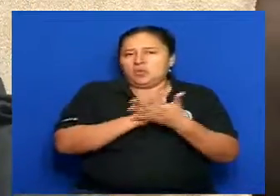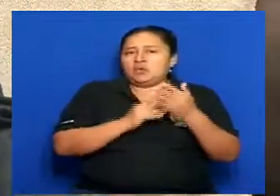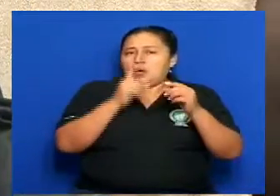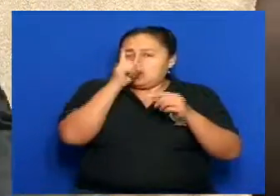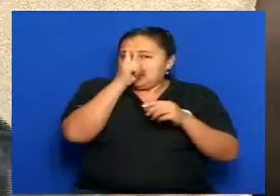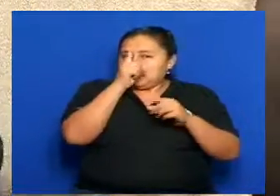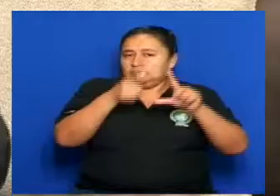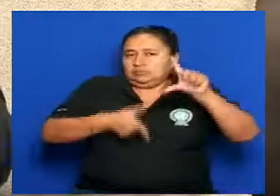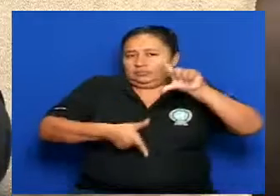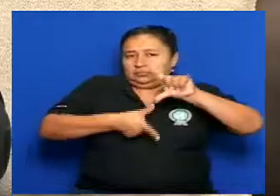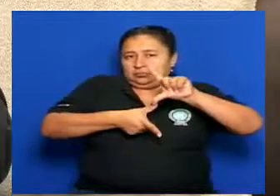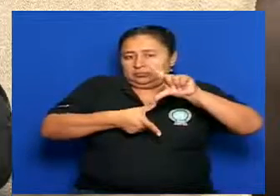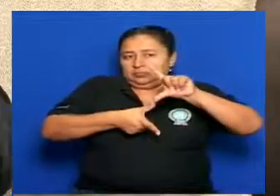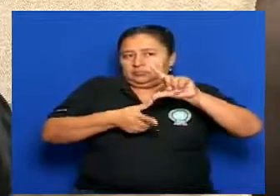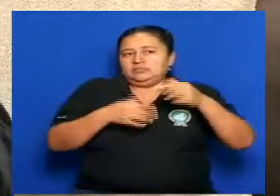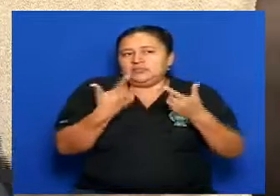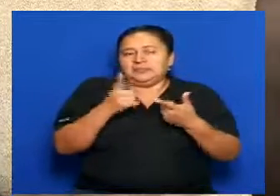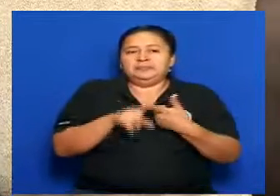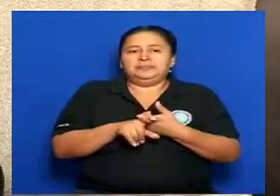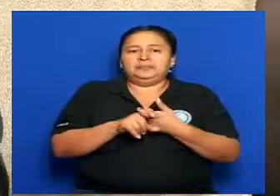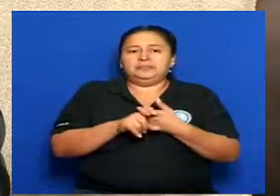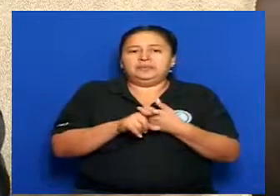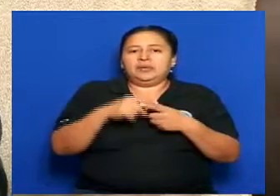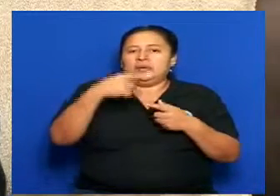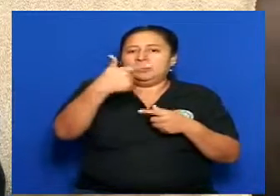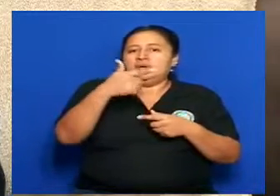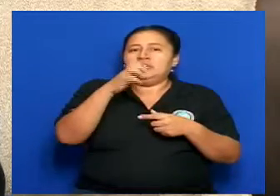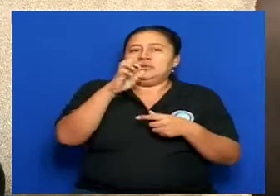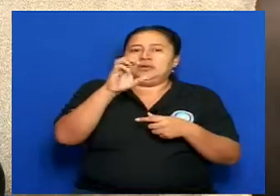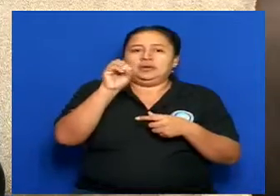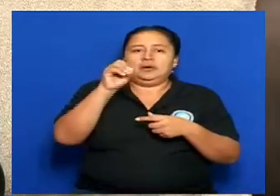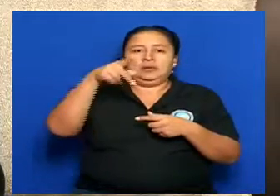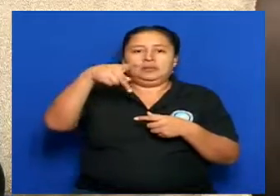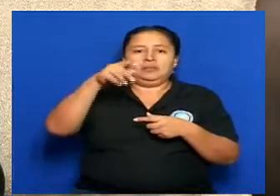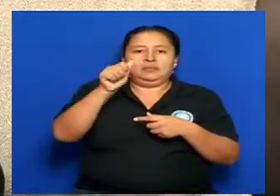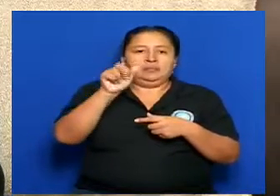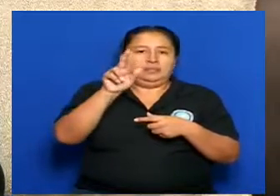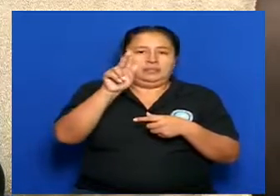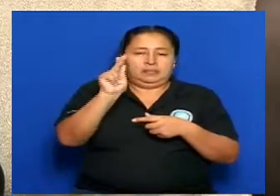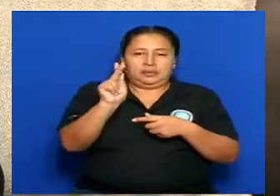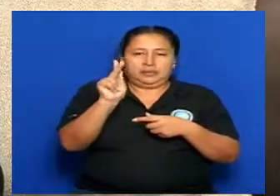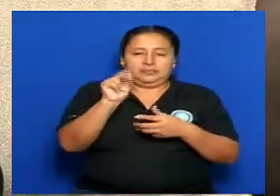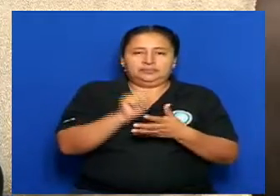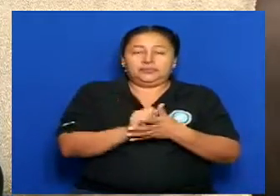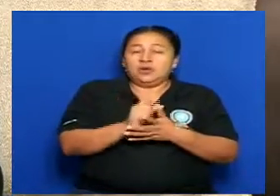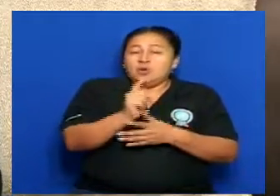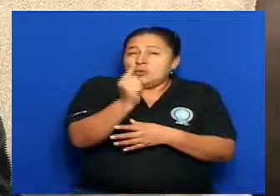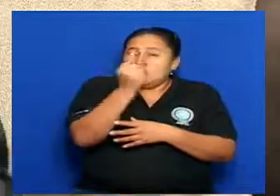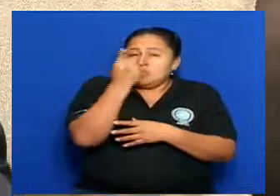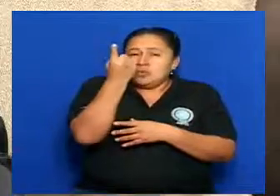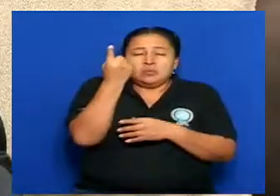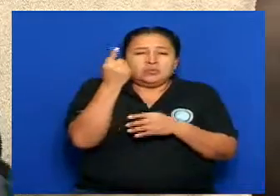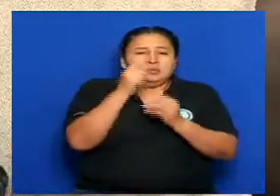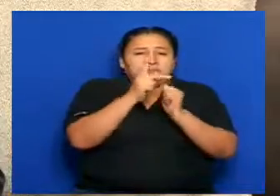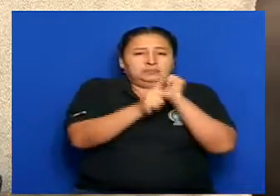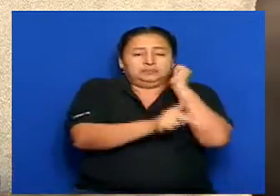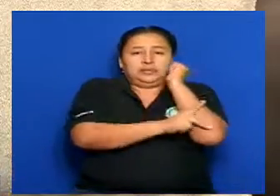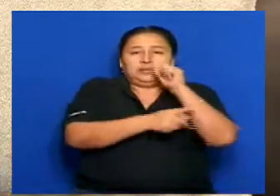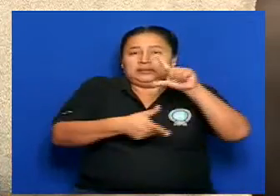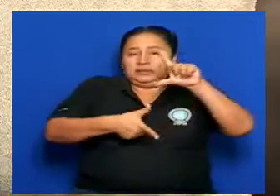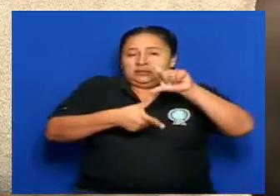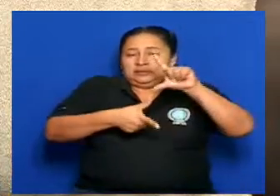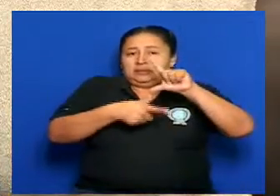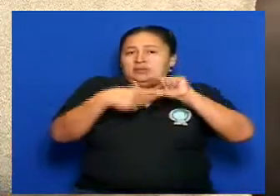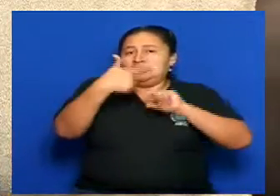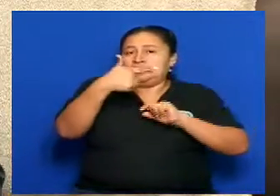latinoamérica que es la de geoparque el único país en latinoamérica que tiene un